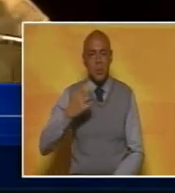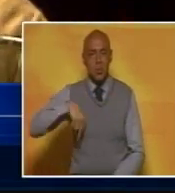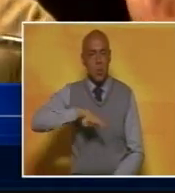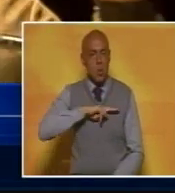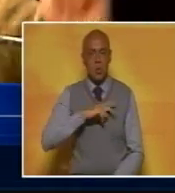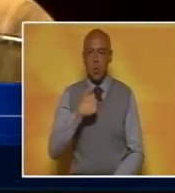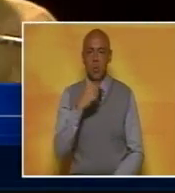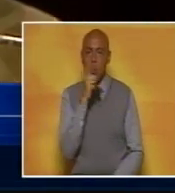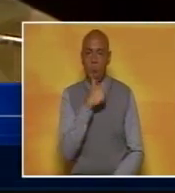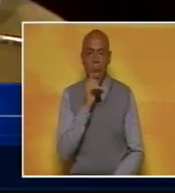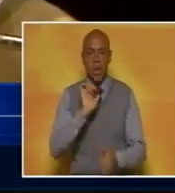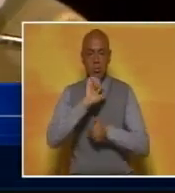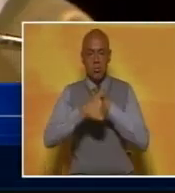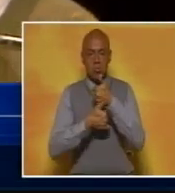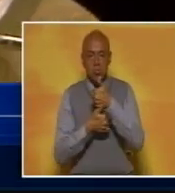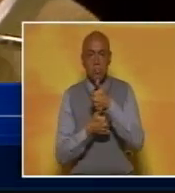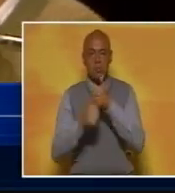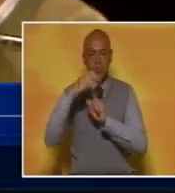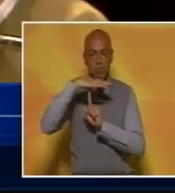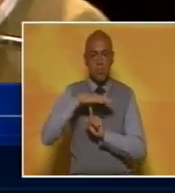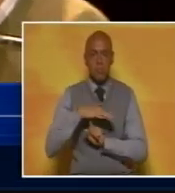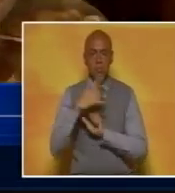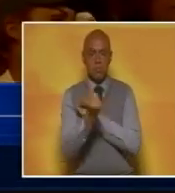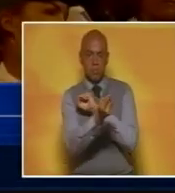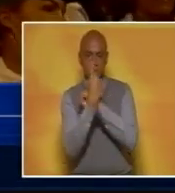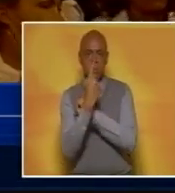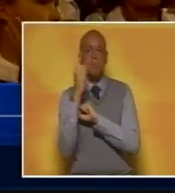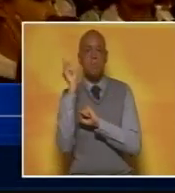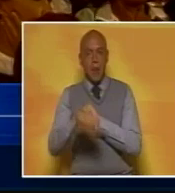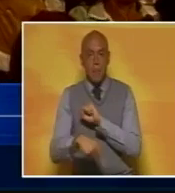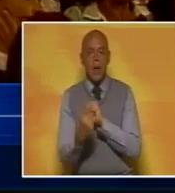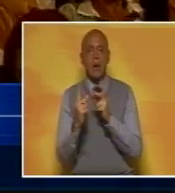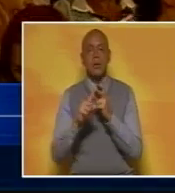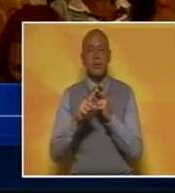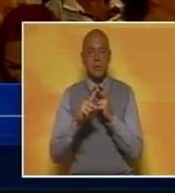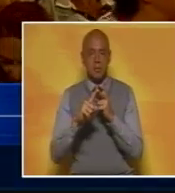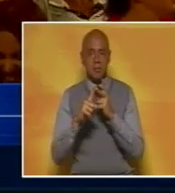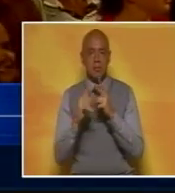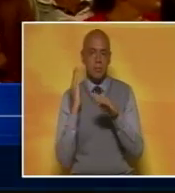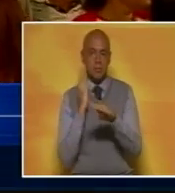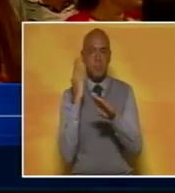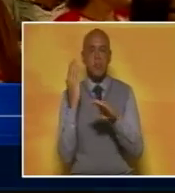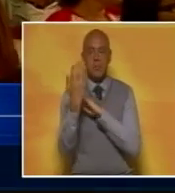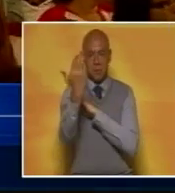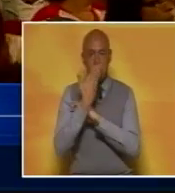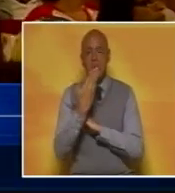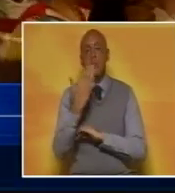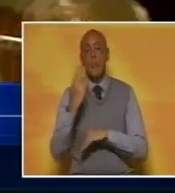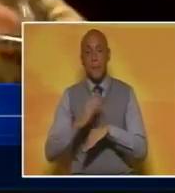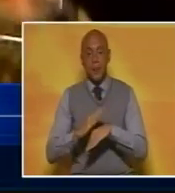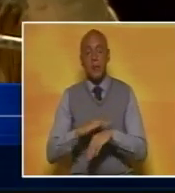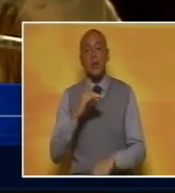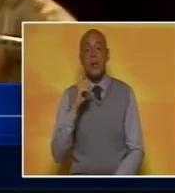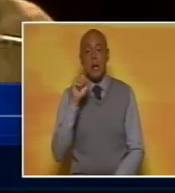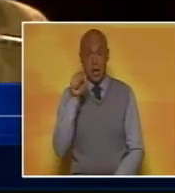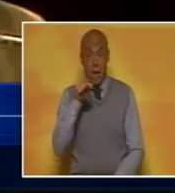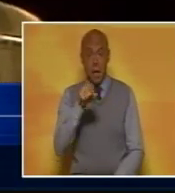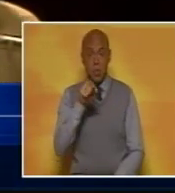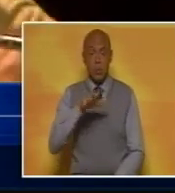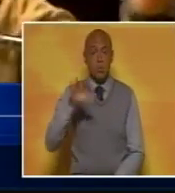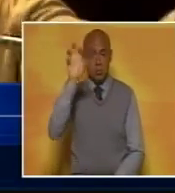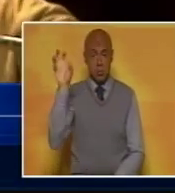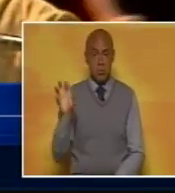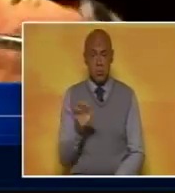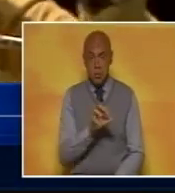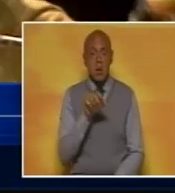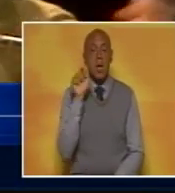sucumbimos a sus agresiones, ¿verdad? A sus maltratos, a su bloqueo, porque otros pueblos con menos de lo que nos han hecho a